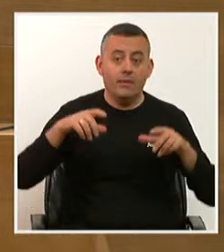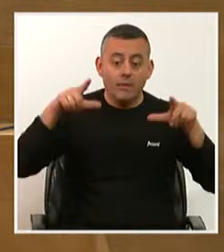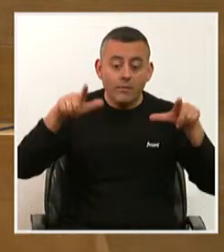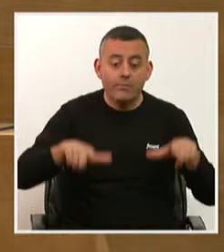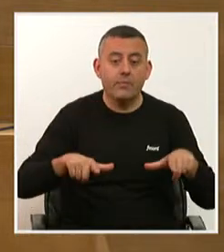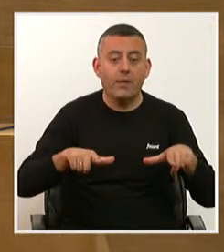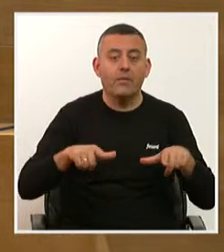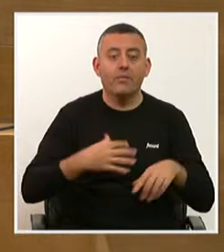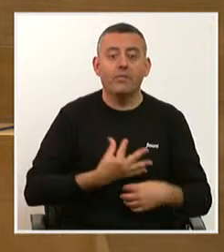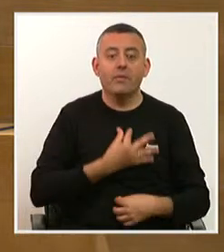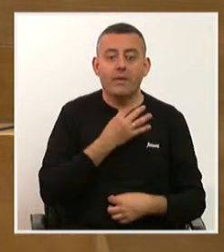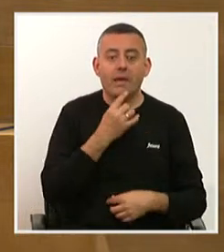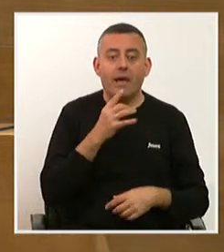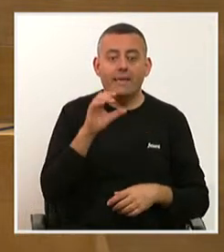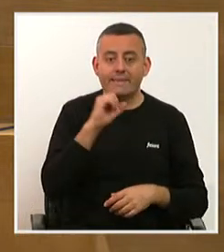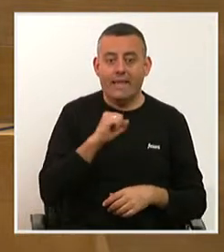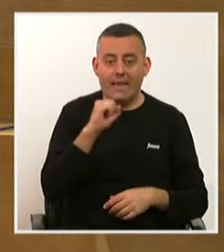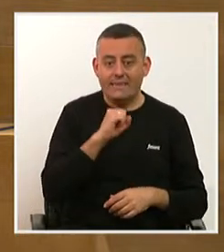cica